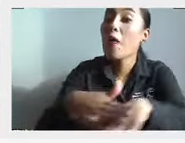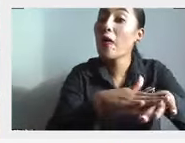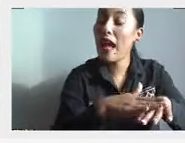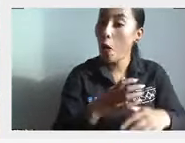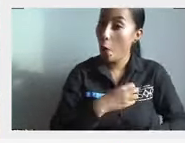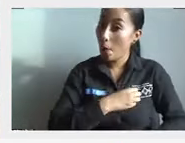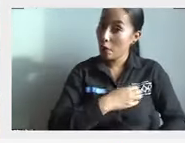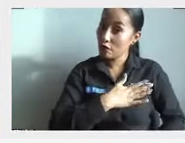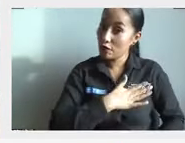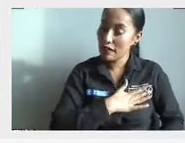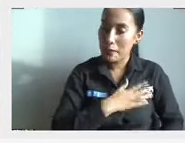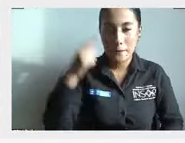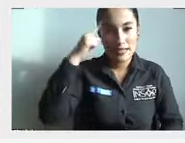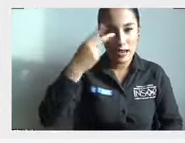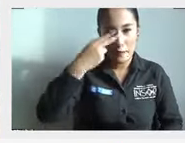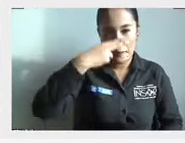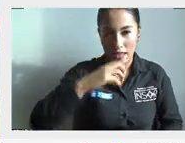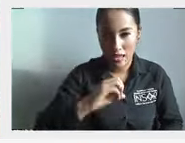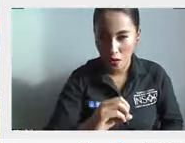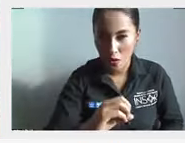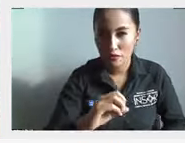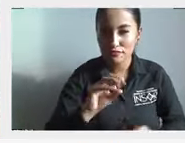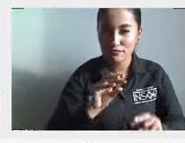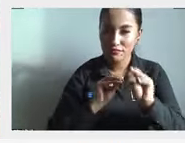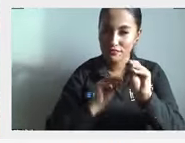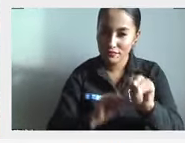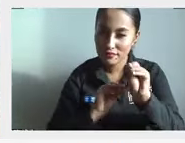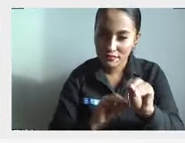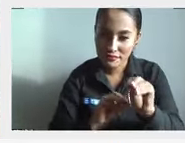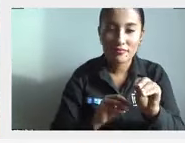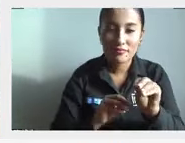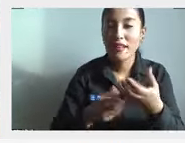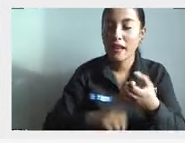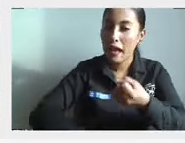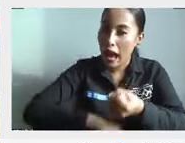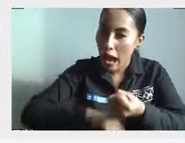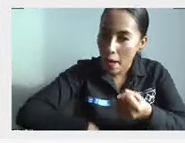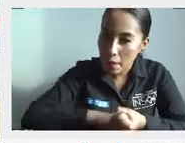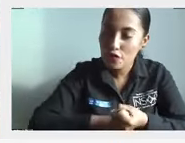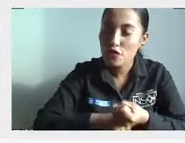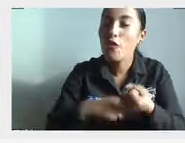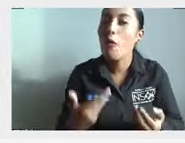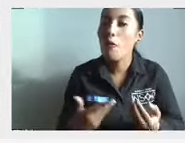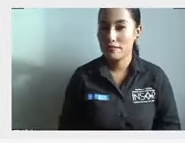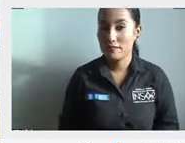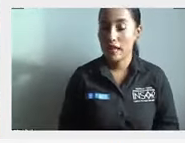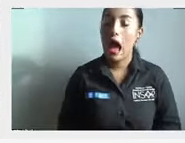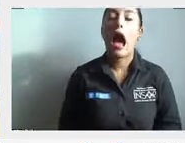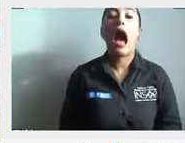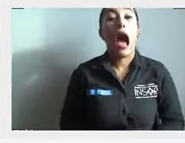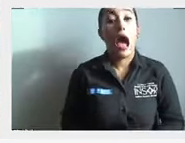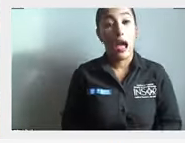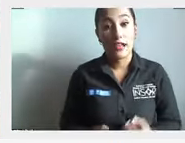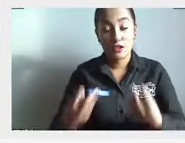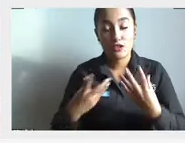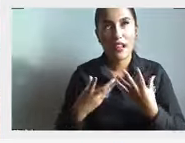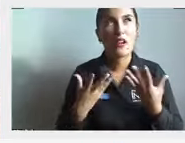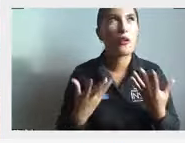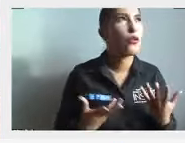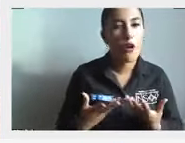empezar pensando en cuáles son esos requerimientos de apoyo que pueden ayudarnos no solamente con él, sino de